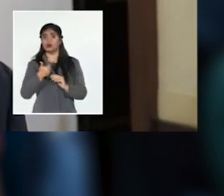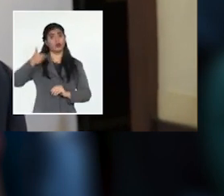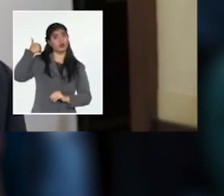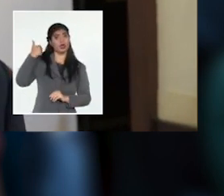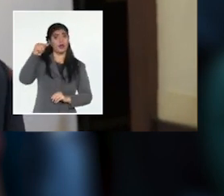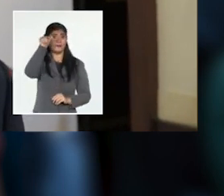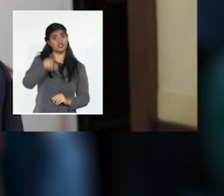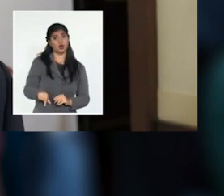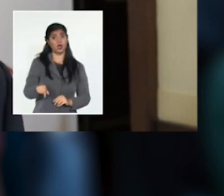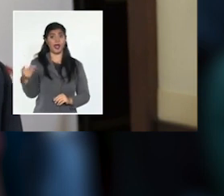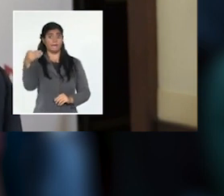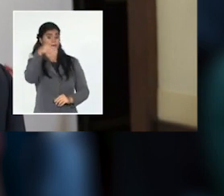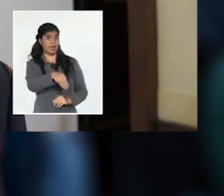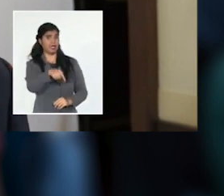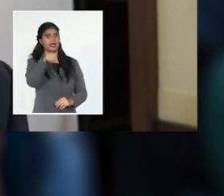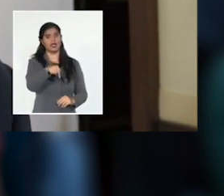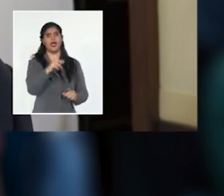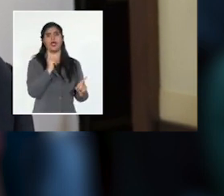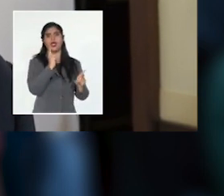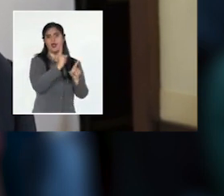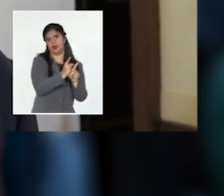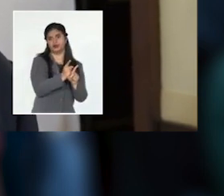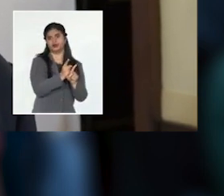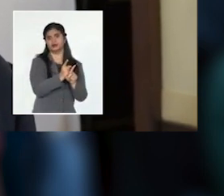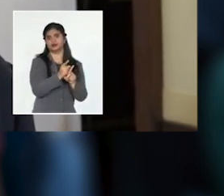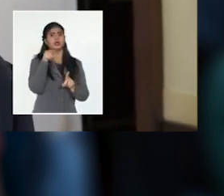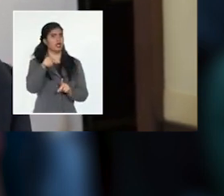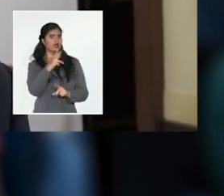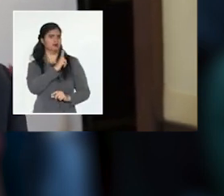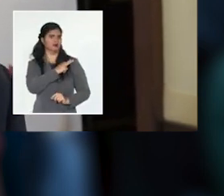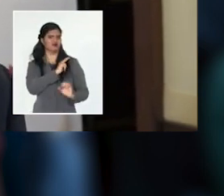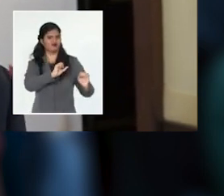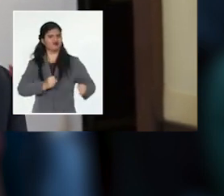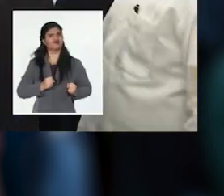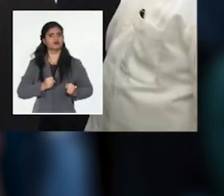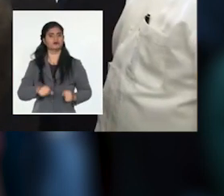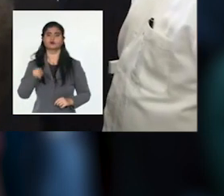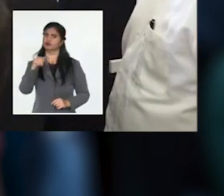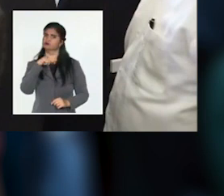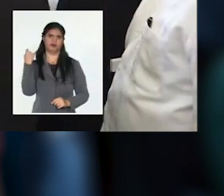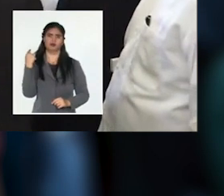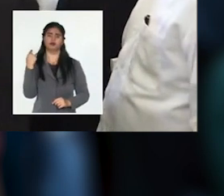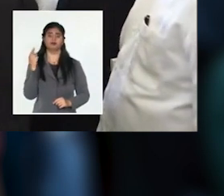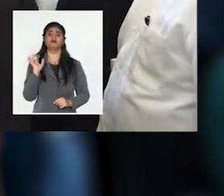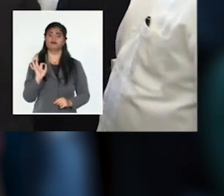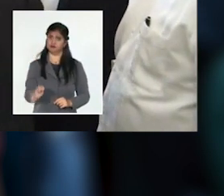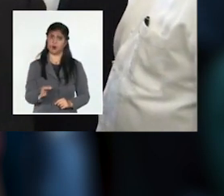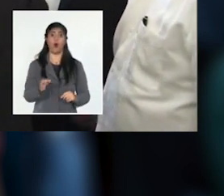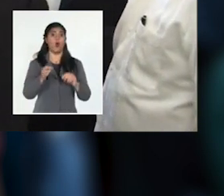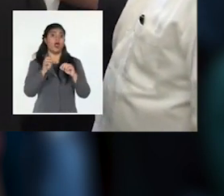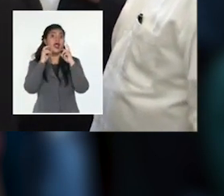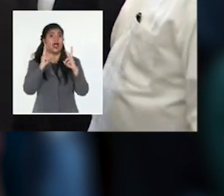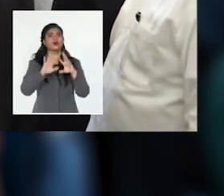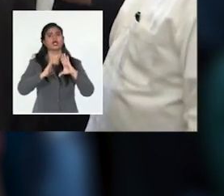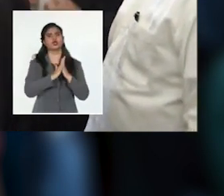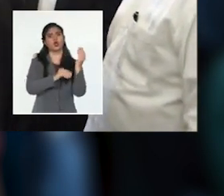iba a estar hoy destruido políticamente y destruido probablemente con la justicia. En momentos tan difíciles que está viviendo el